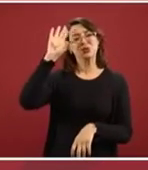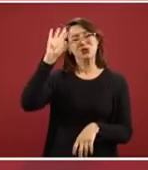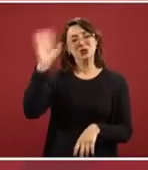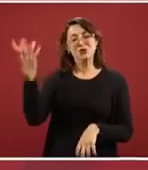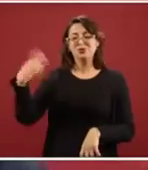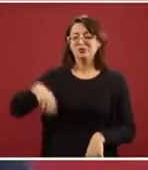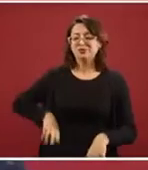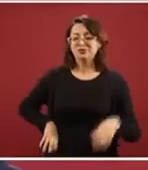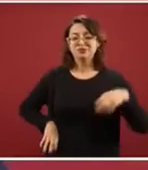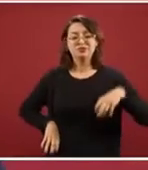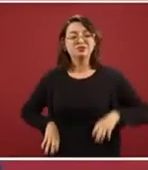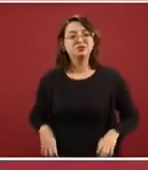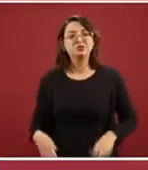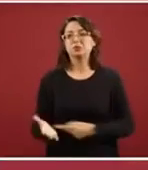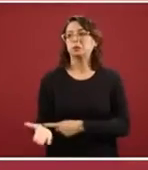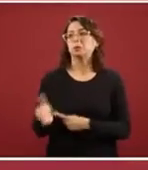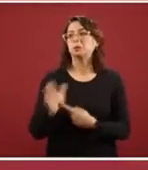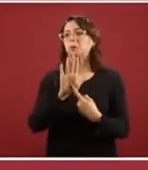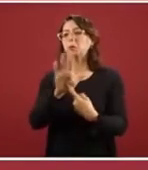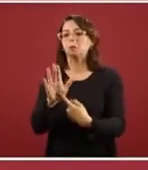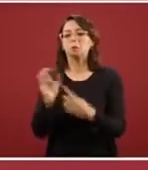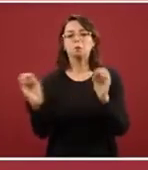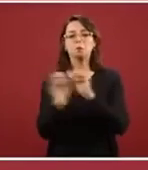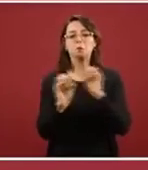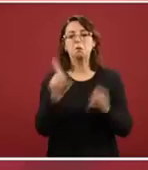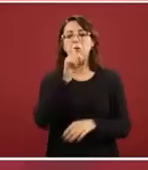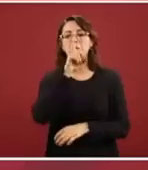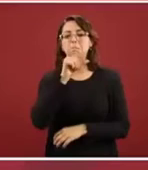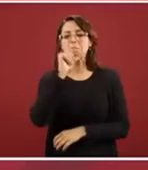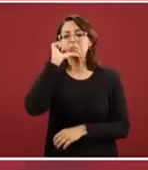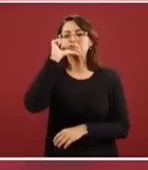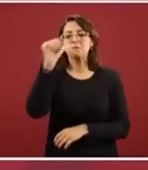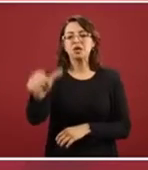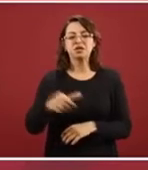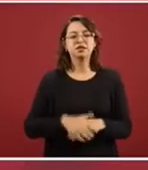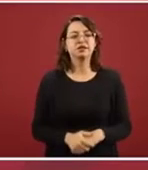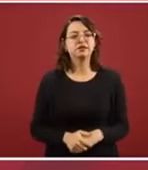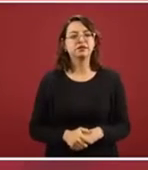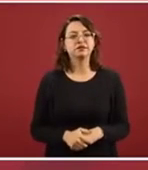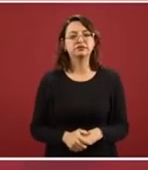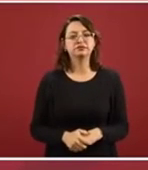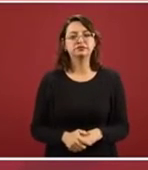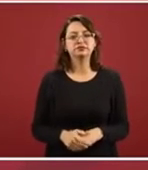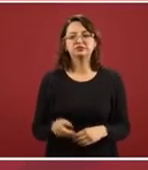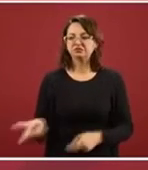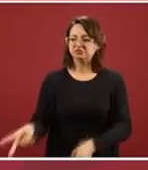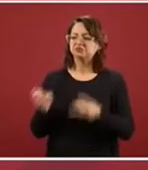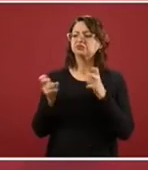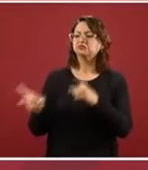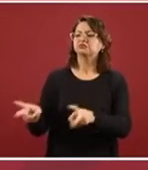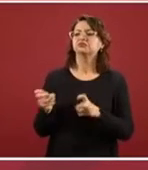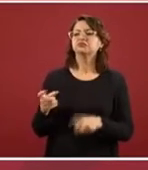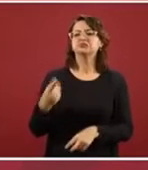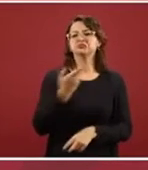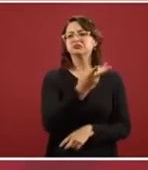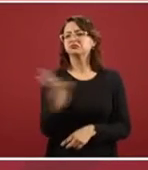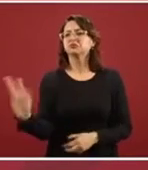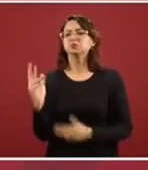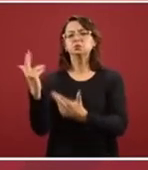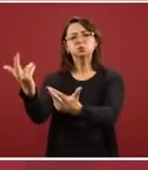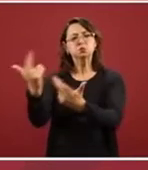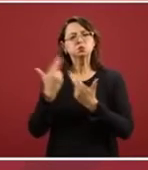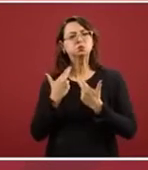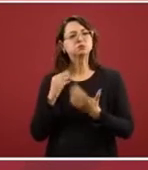Y eso no se veía. Ni siquiera perdían su respetabilidad los